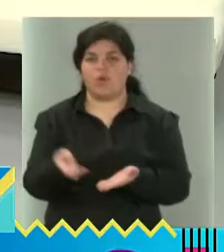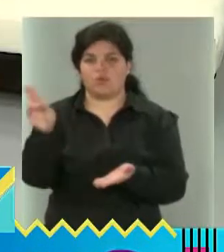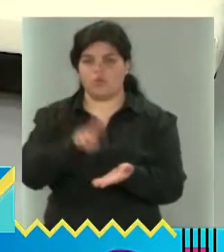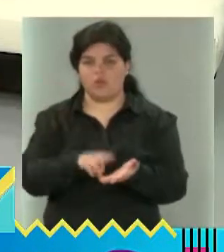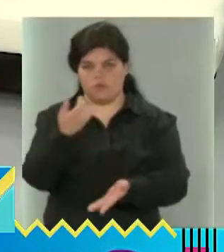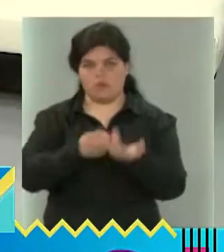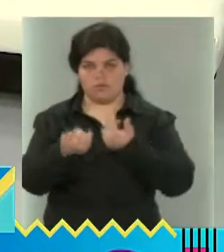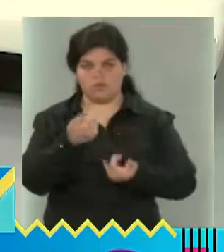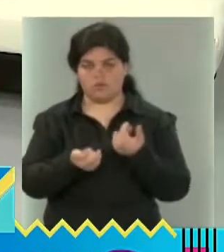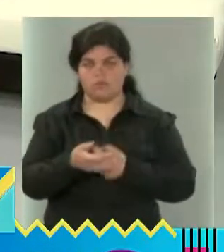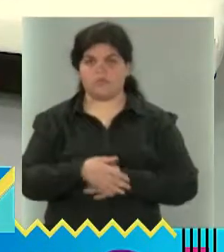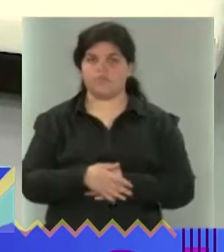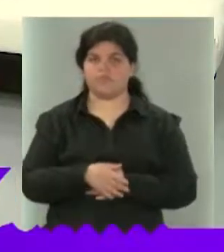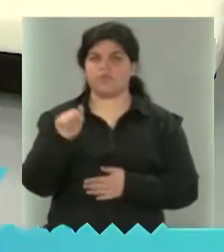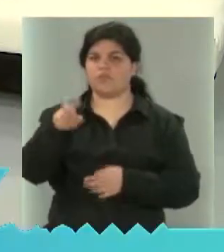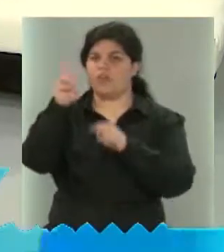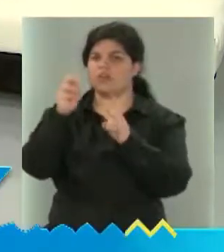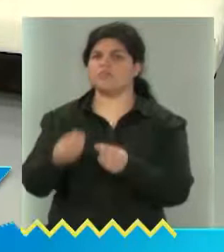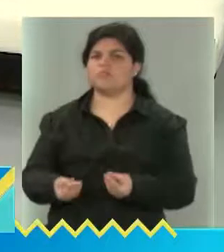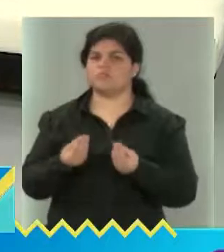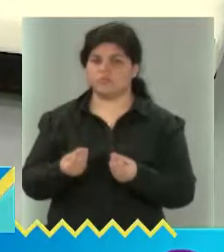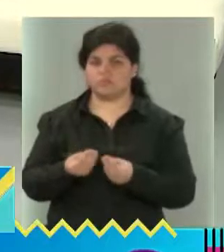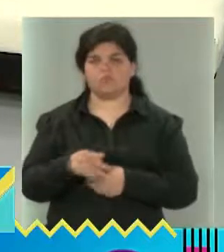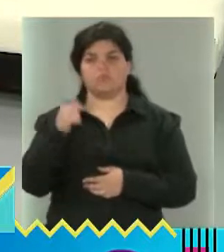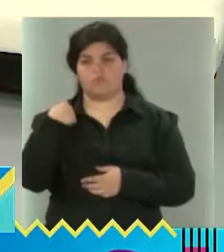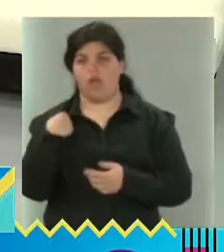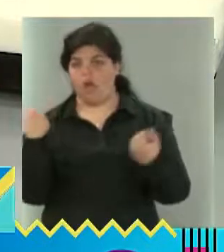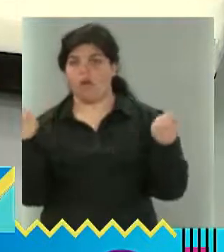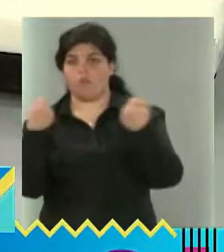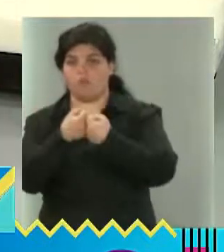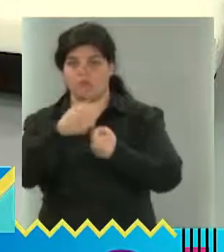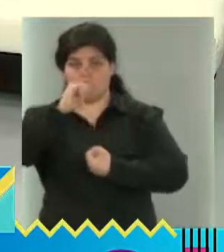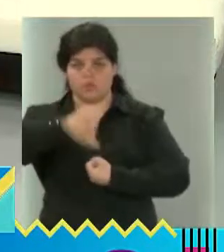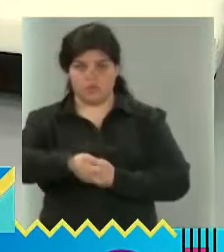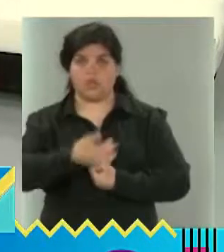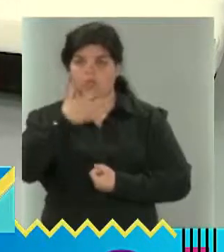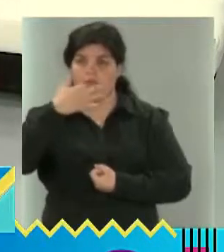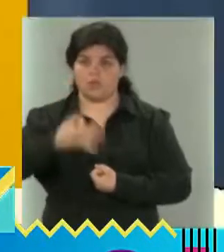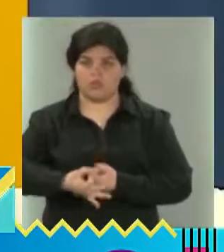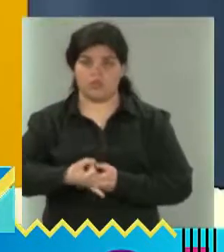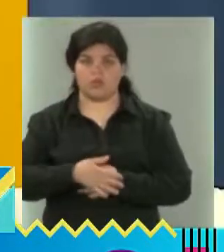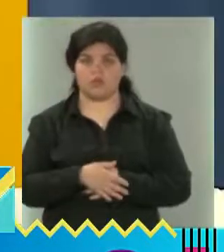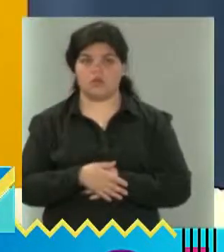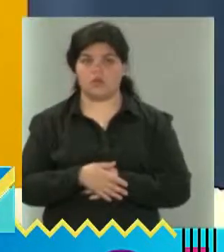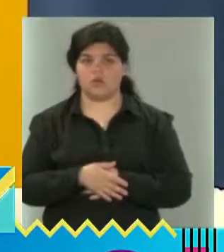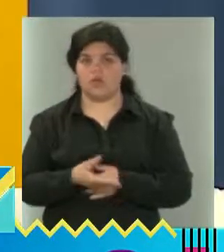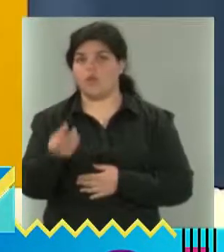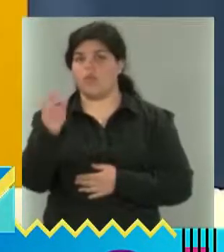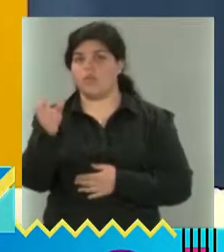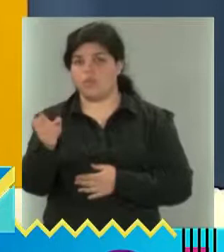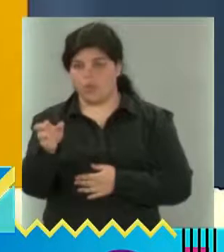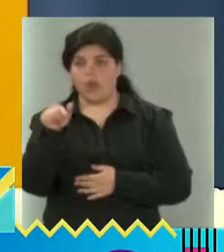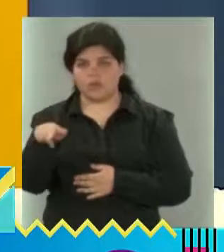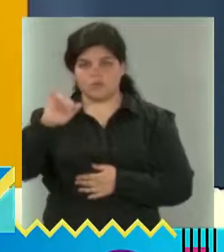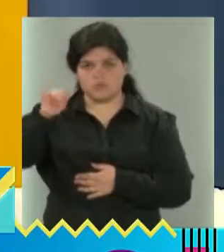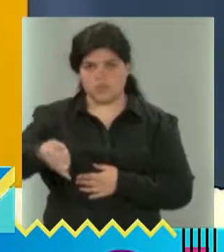tu análisis? Sí, coincido con Francisco en la competitividad alcanzada por la devaluación es